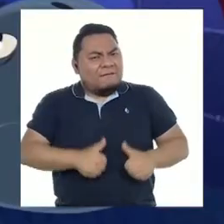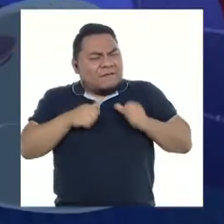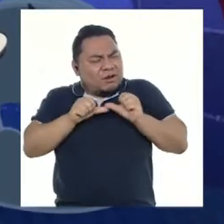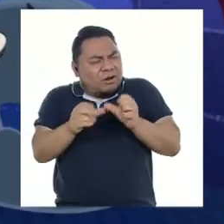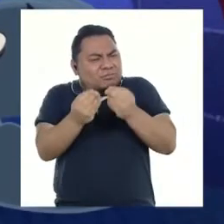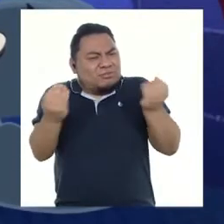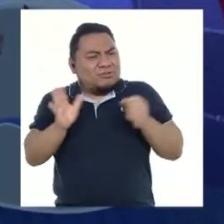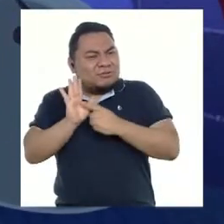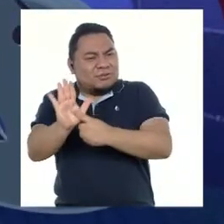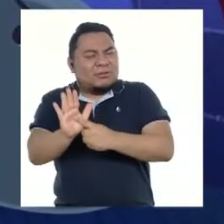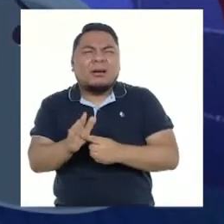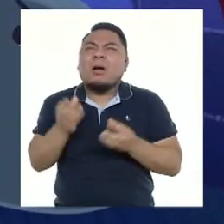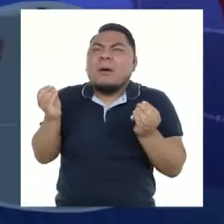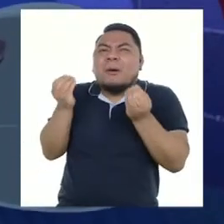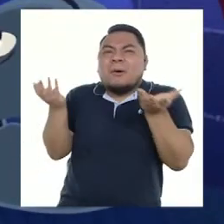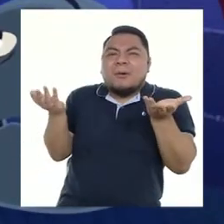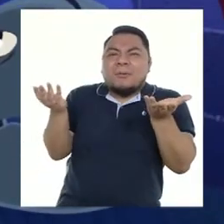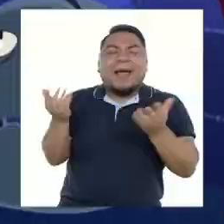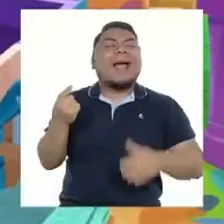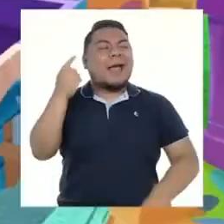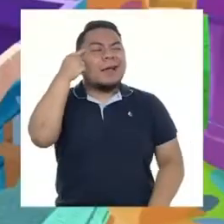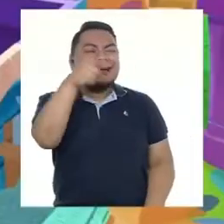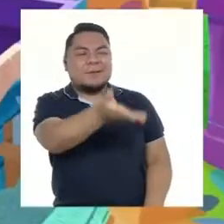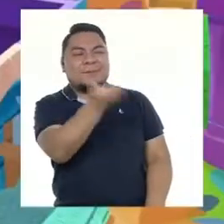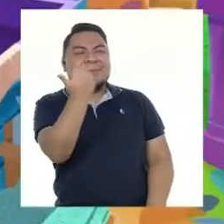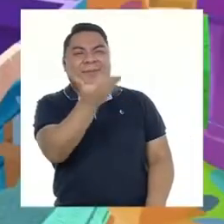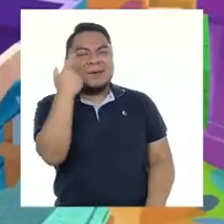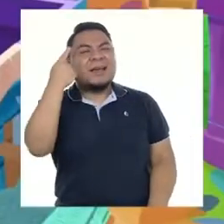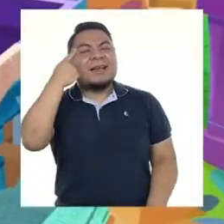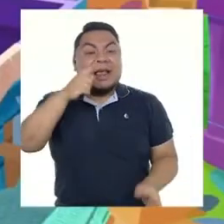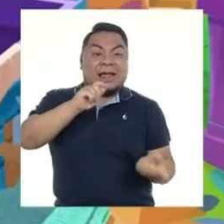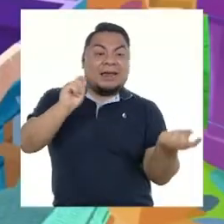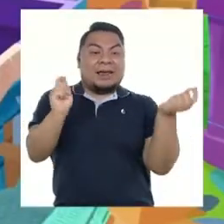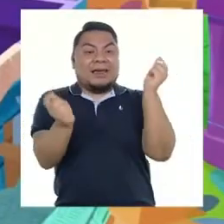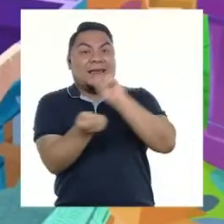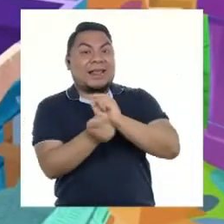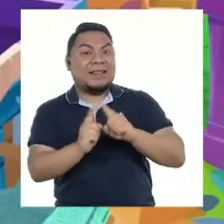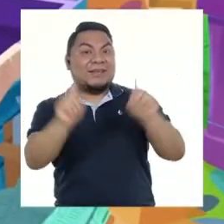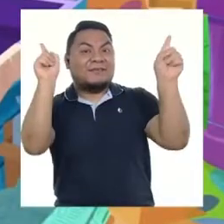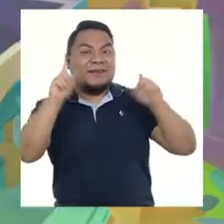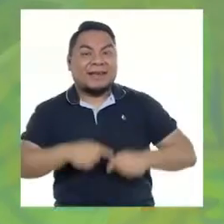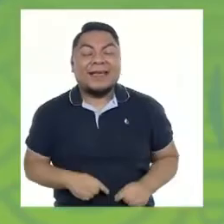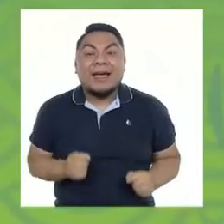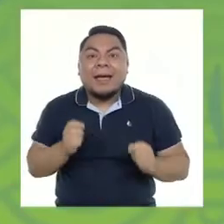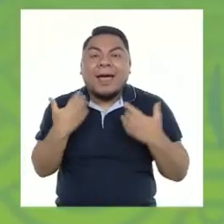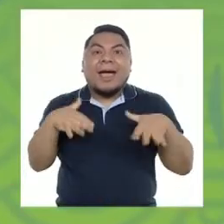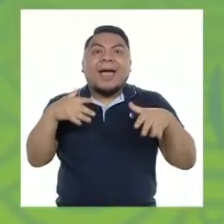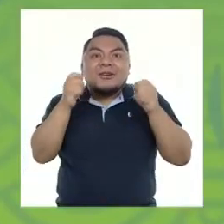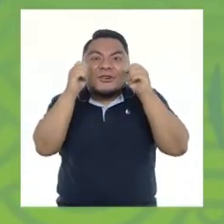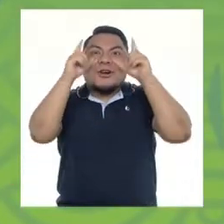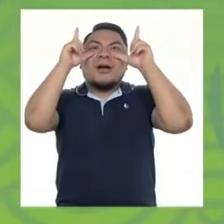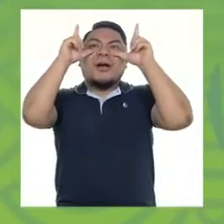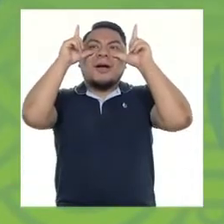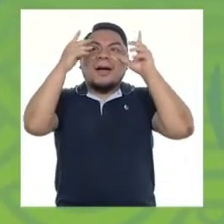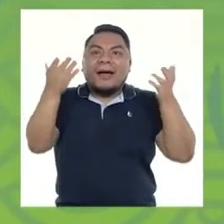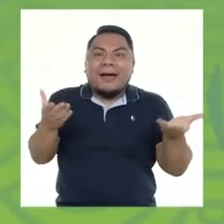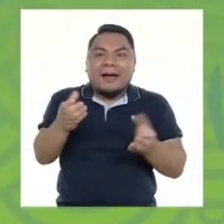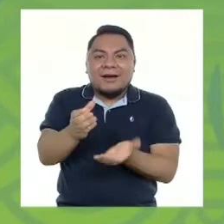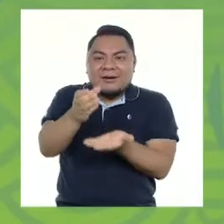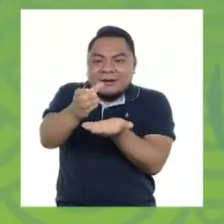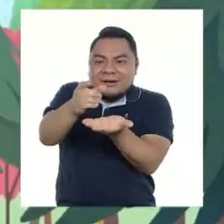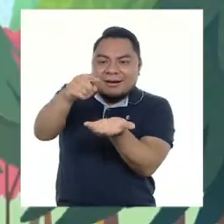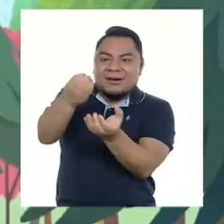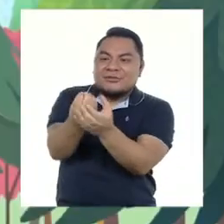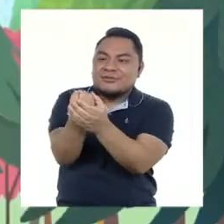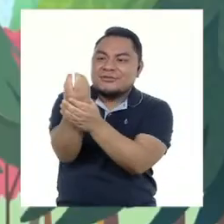mucho que dar. ¿Dar? ¿Cómo? Tan solo deben pensar diferente. Sorpresas que cuelgan para